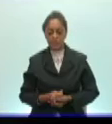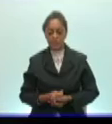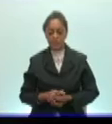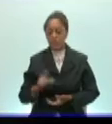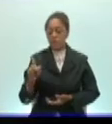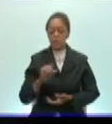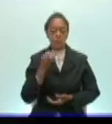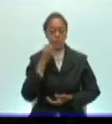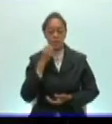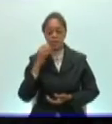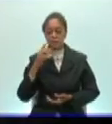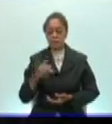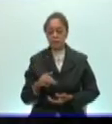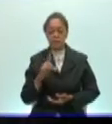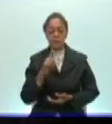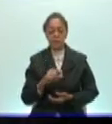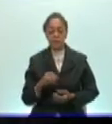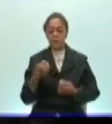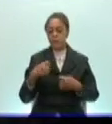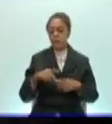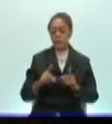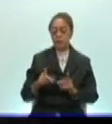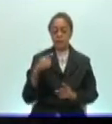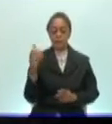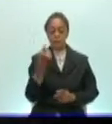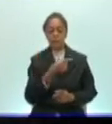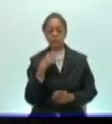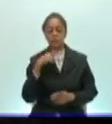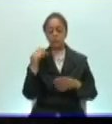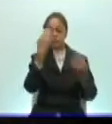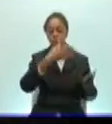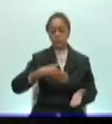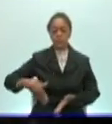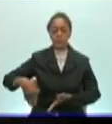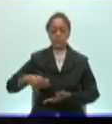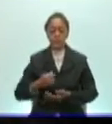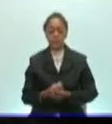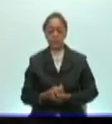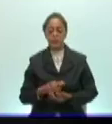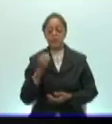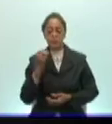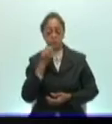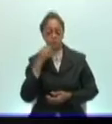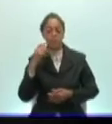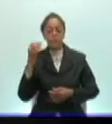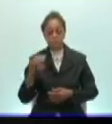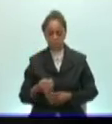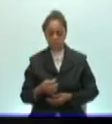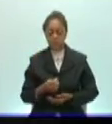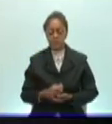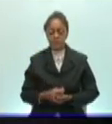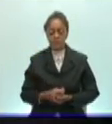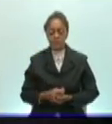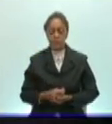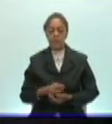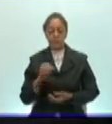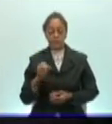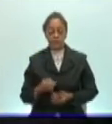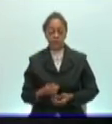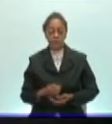no importa que cualquiera de nosotros caiga. Lo que importa